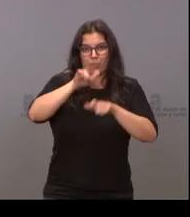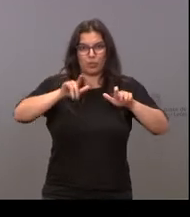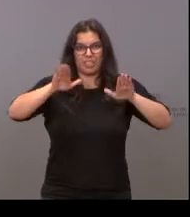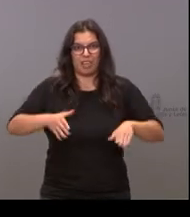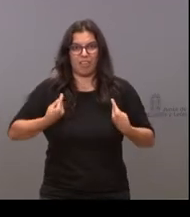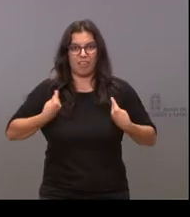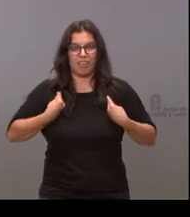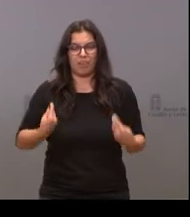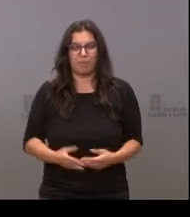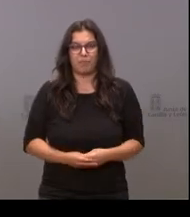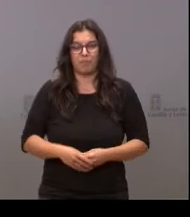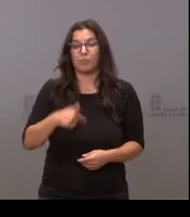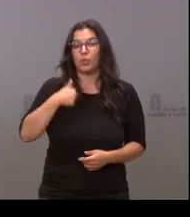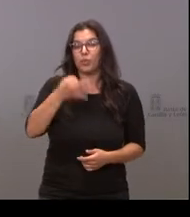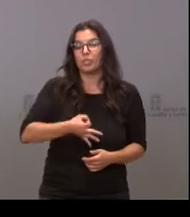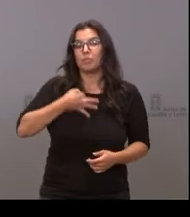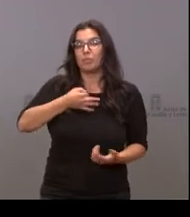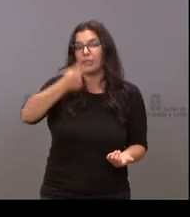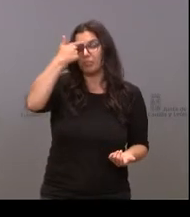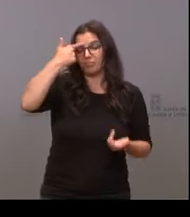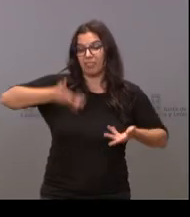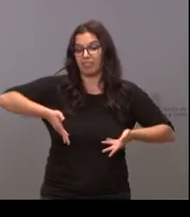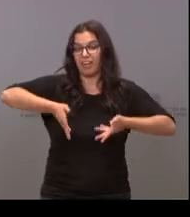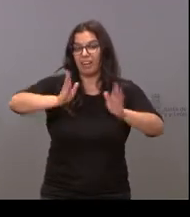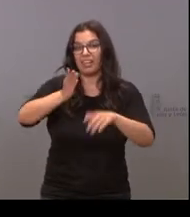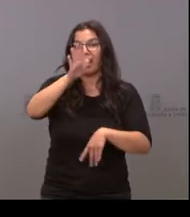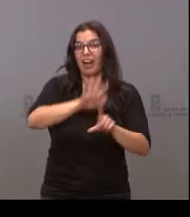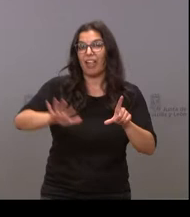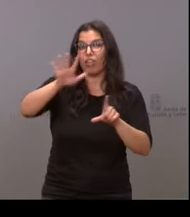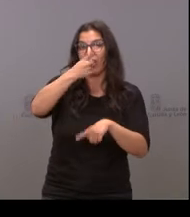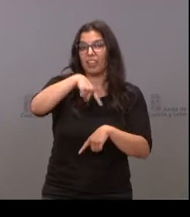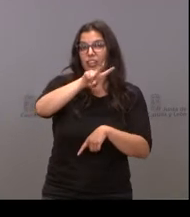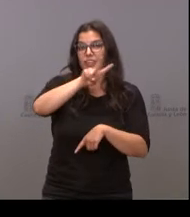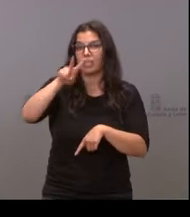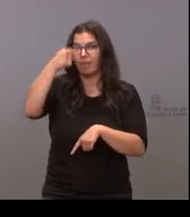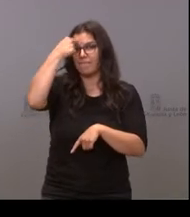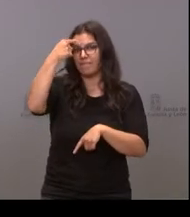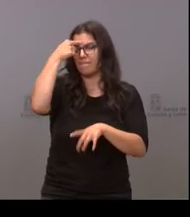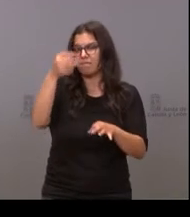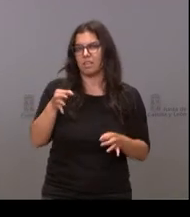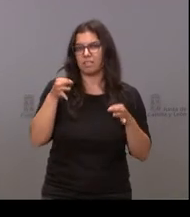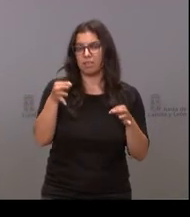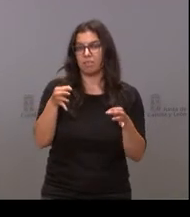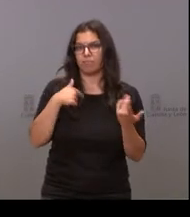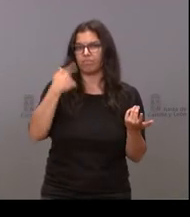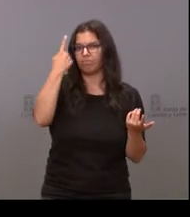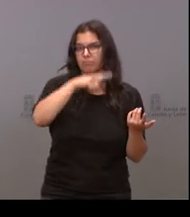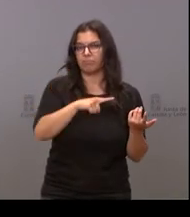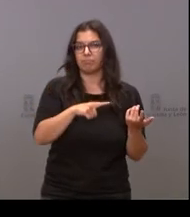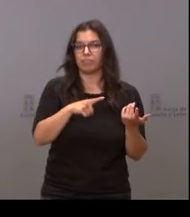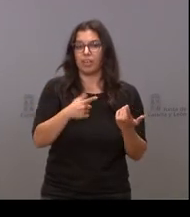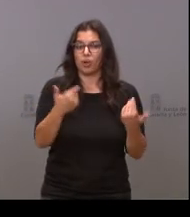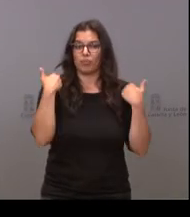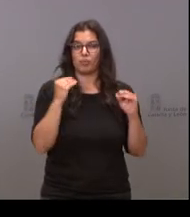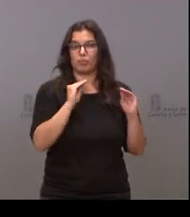yo siempre tengo en mente esa nacional 122 que no se me quita de la cabeza que no es competencia